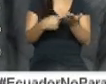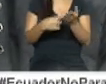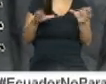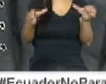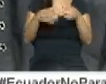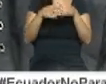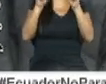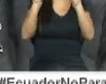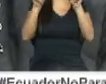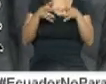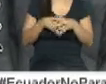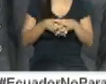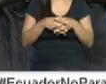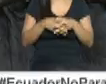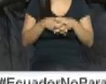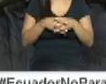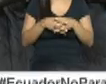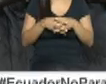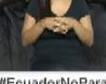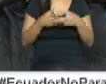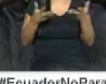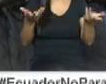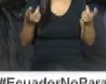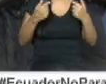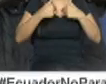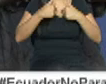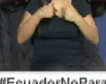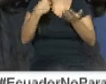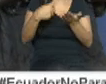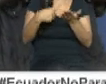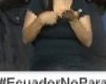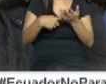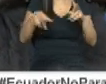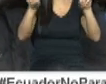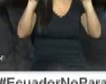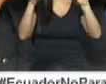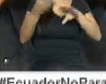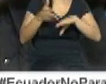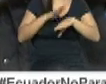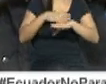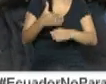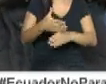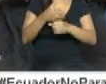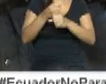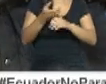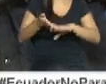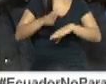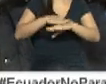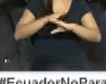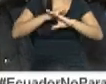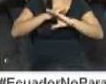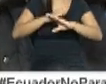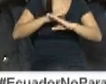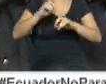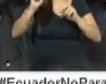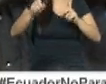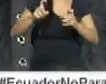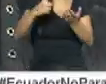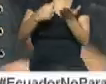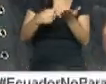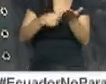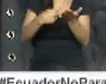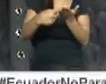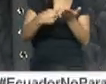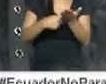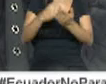¿no? Uh-huh. Un analista en temas de seguridad, en temas de defensa, que piense lo contrario, no debería ser llamado analista. O sea, cualquier persona que empiece a